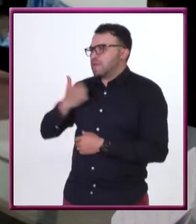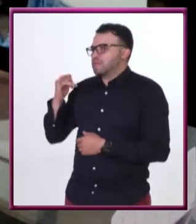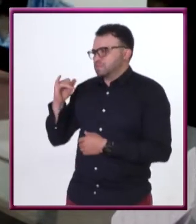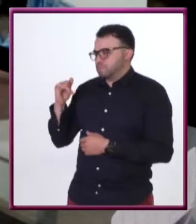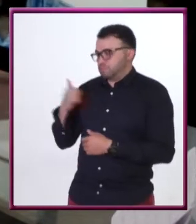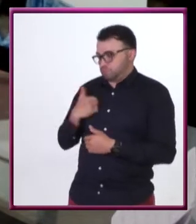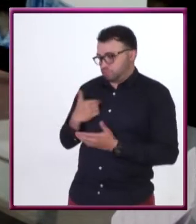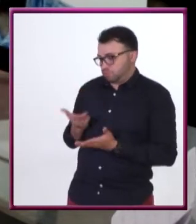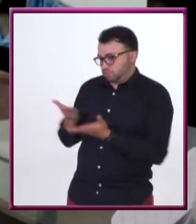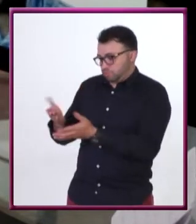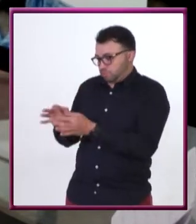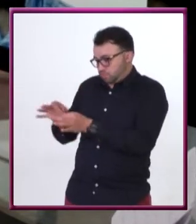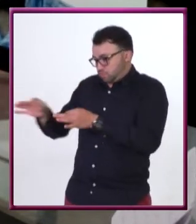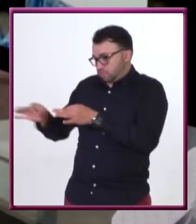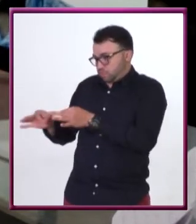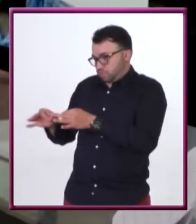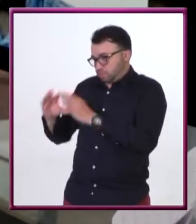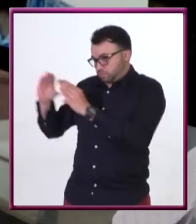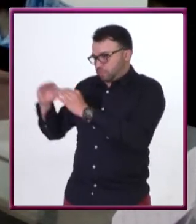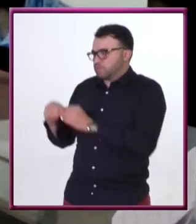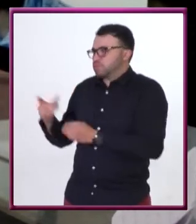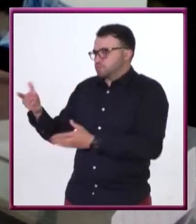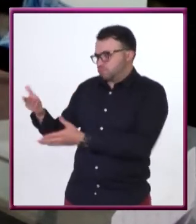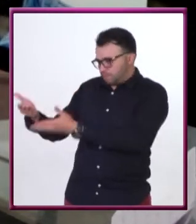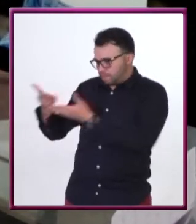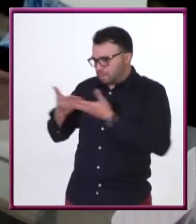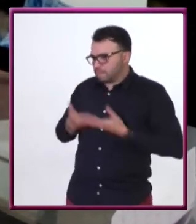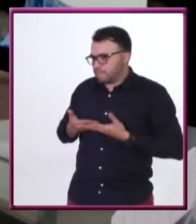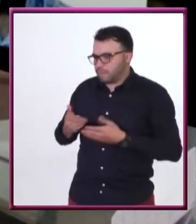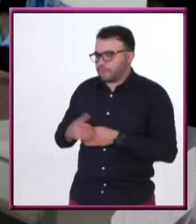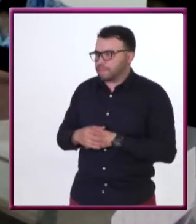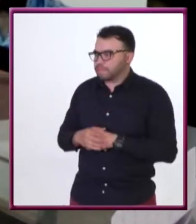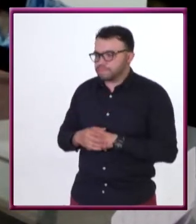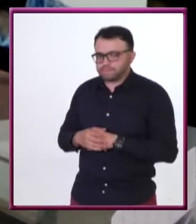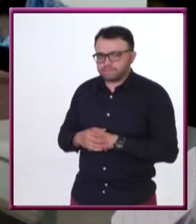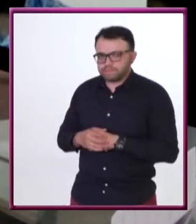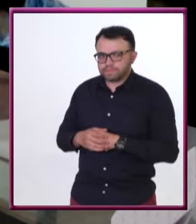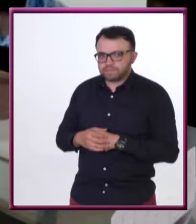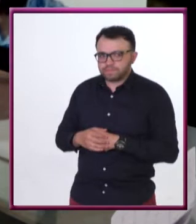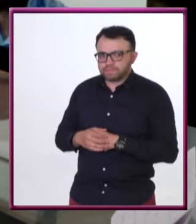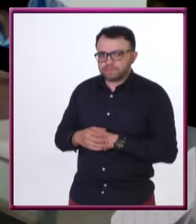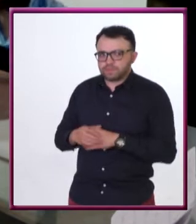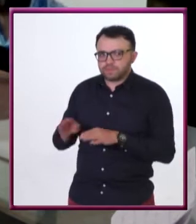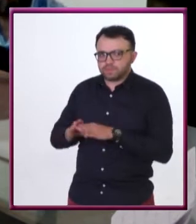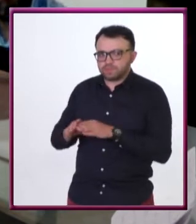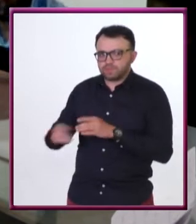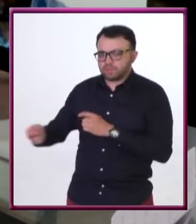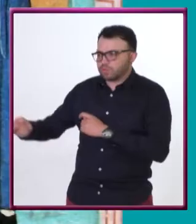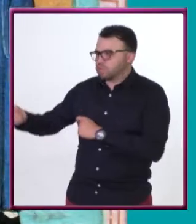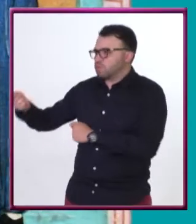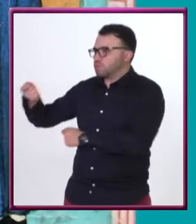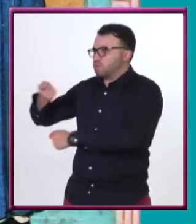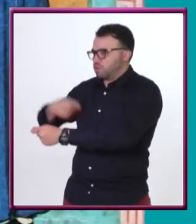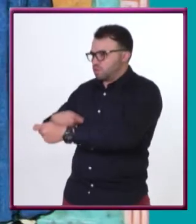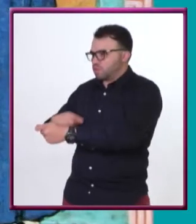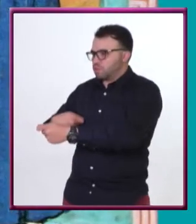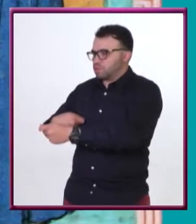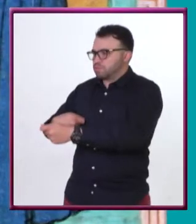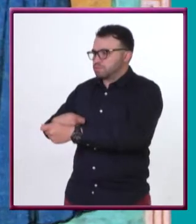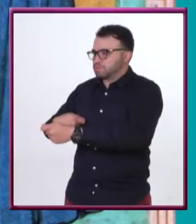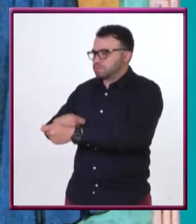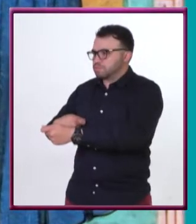simple, pues dame un trigo, el juego del ajedrez se juega sobre un tablero, y se dame